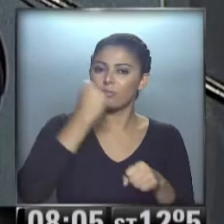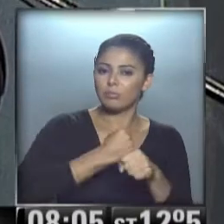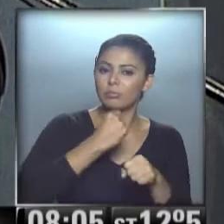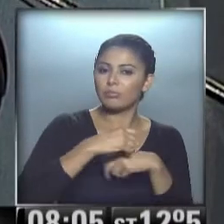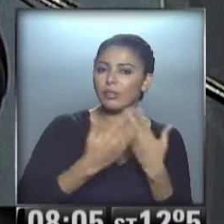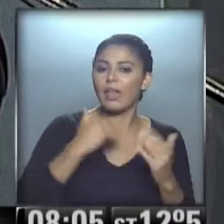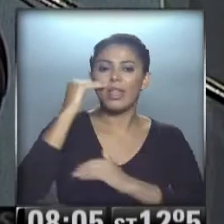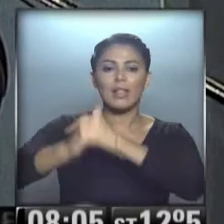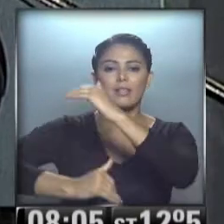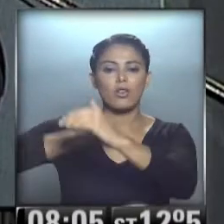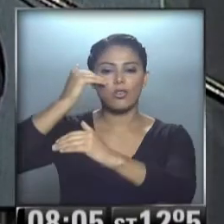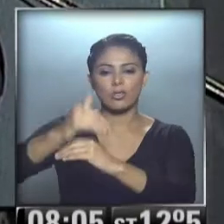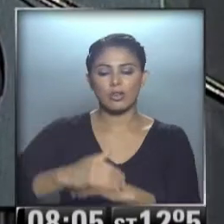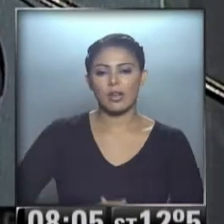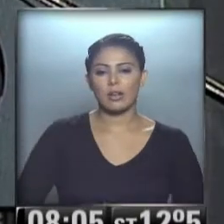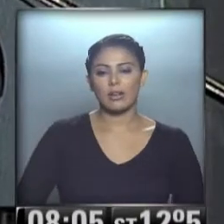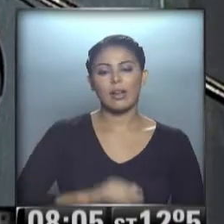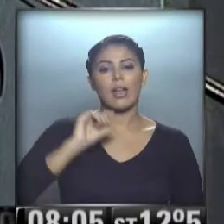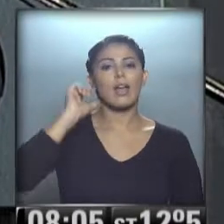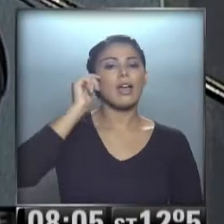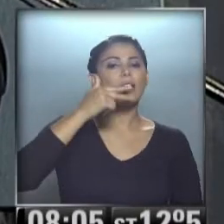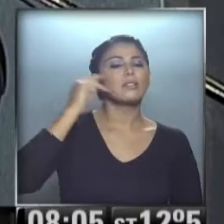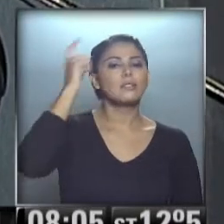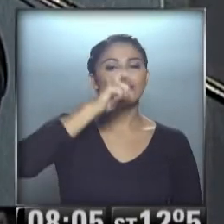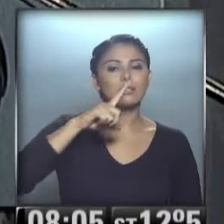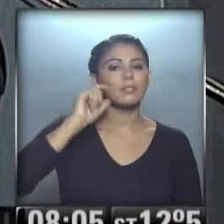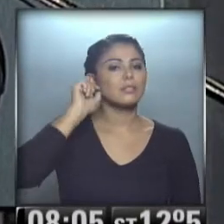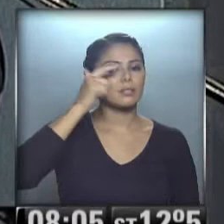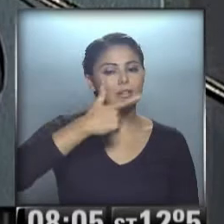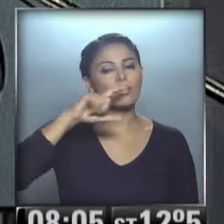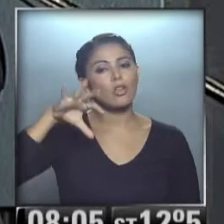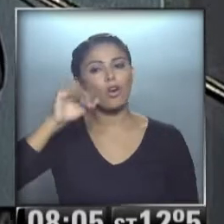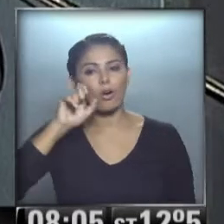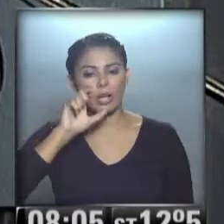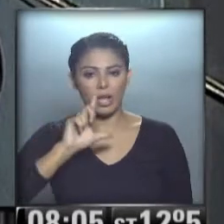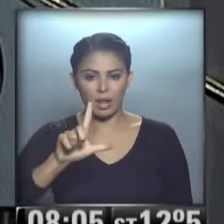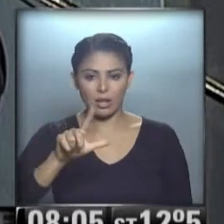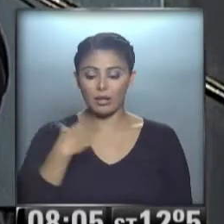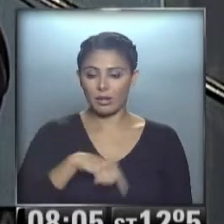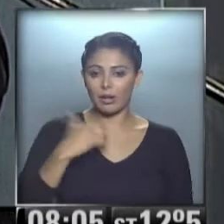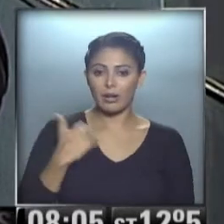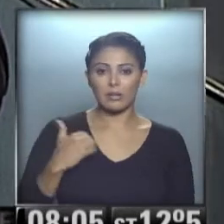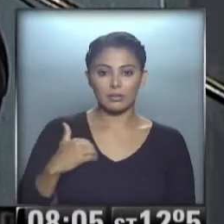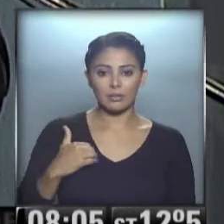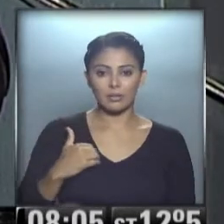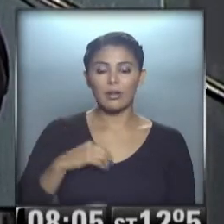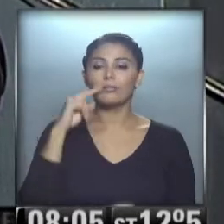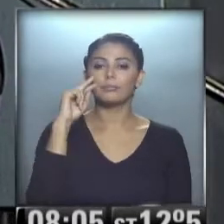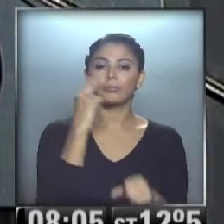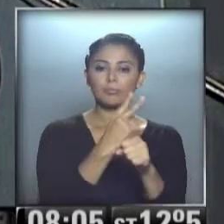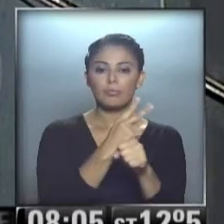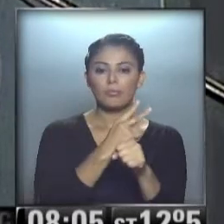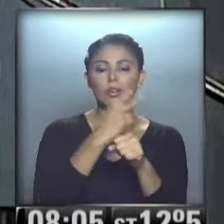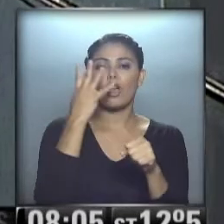el desarrollo de shale gas y shale oil en la República Argentina, siendo nuestro país segunda y